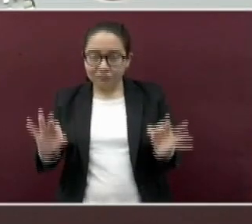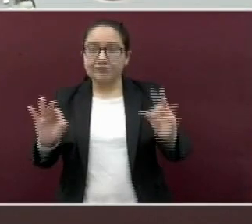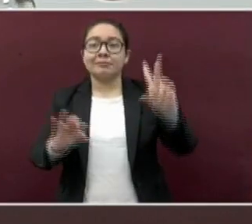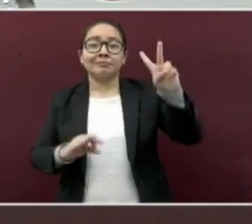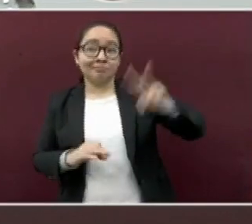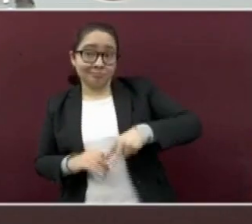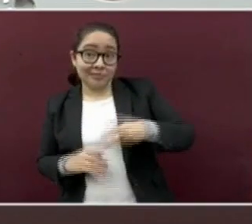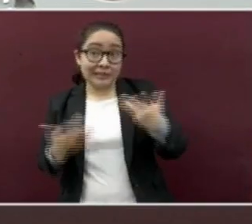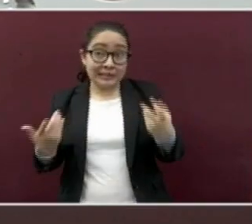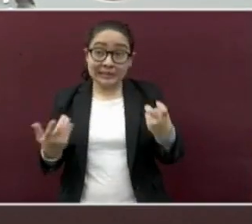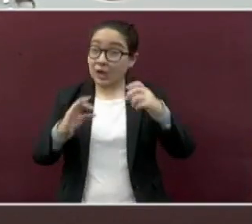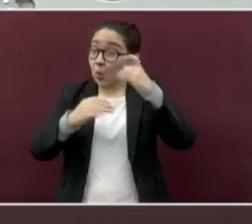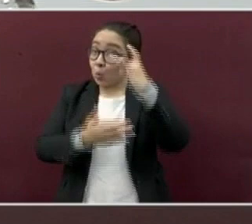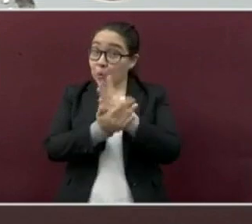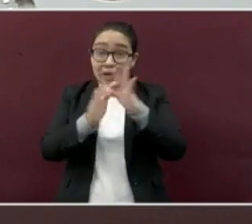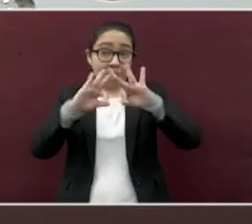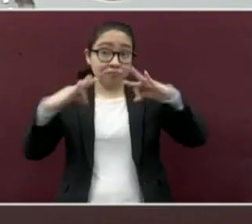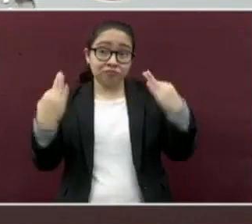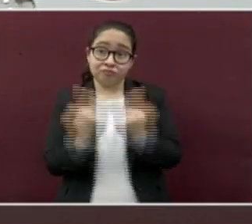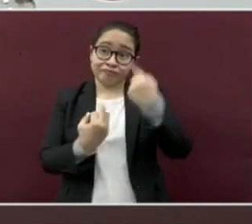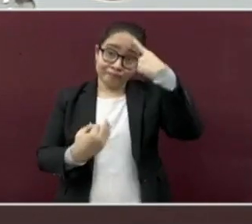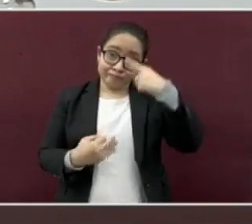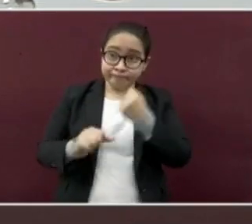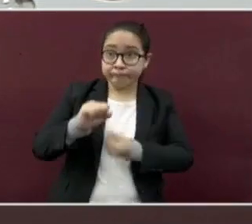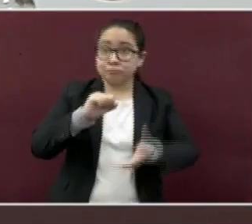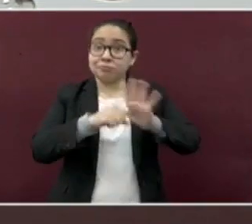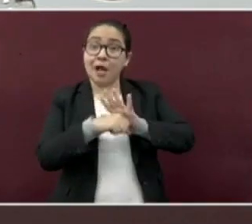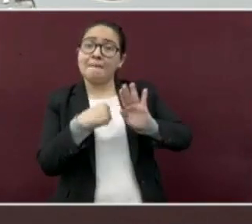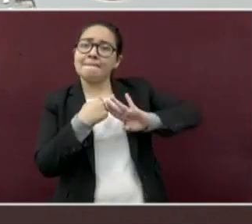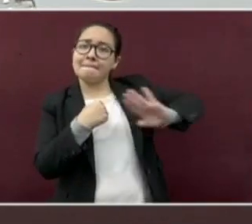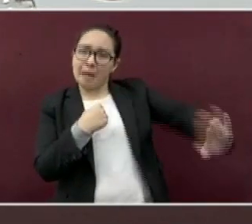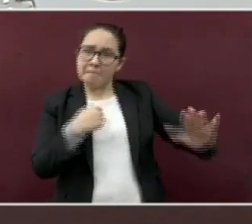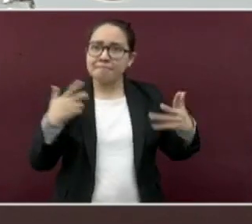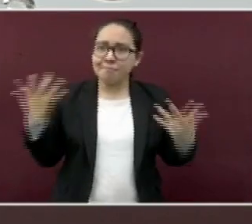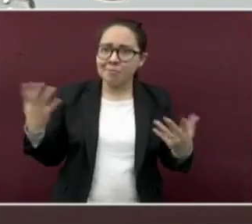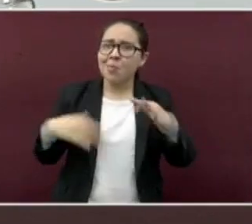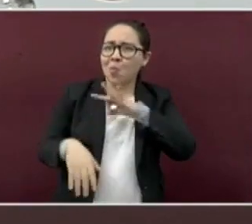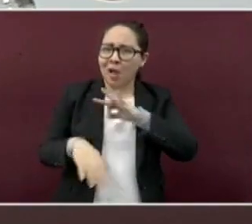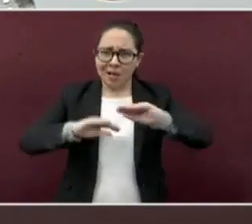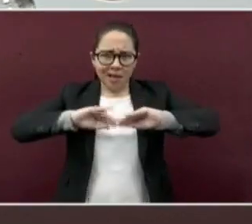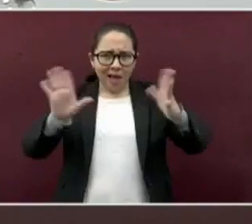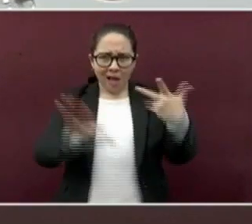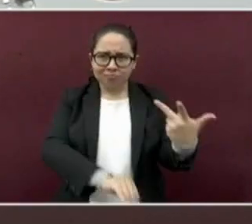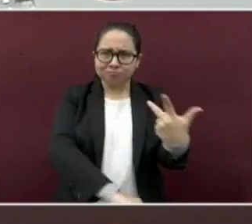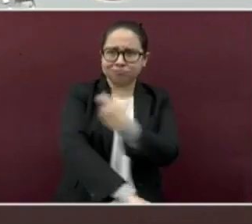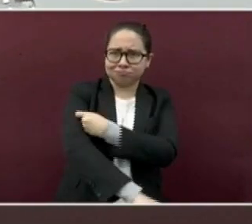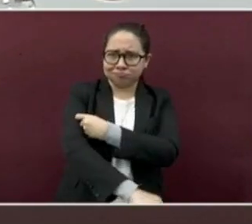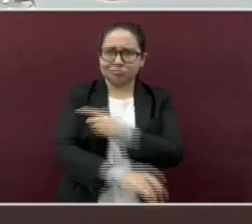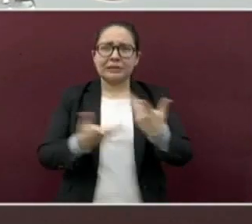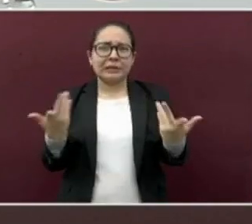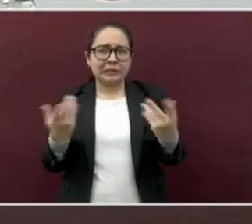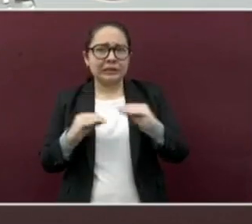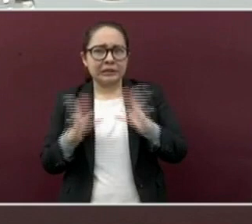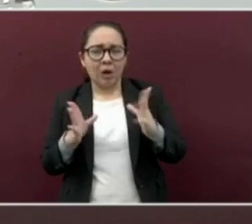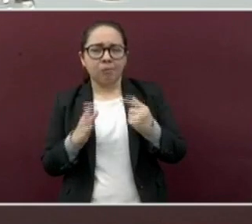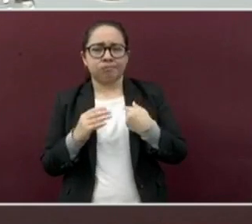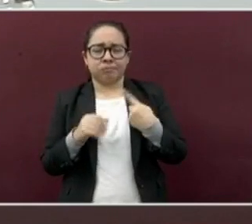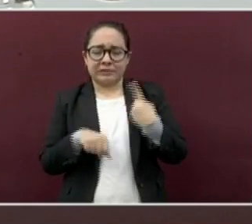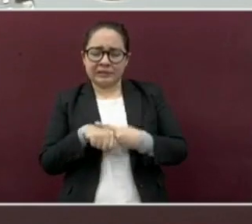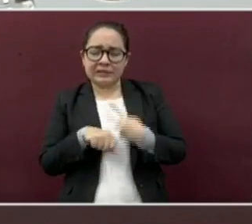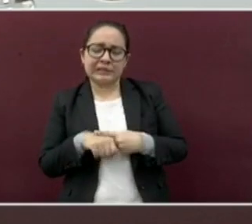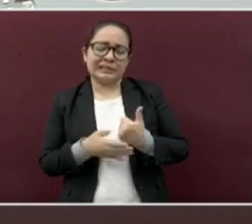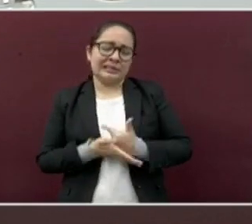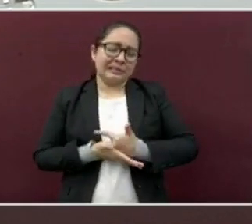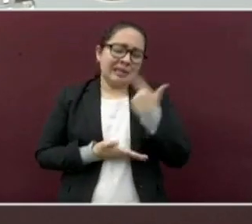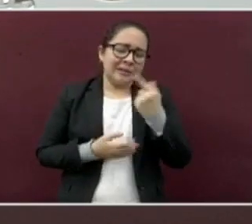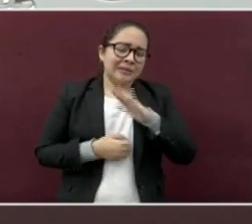comprobado que es la única manera de evitar el contagio, y con la vacuna, por supuesto, se evitan los síntomas graves y la